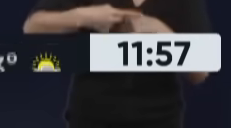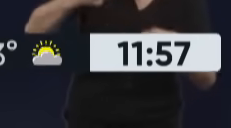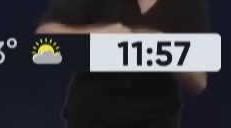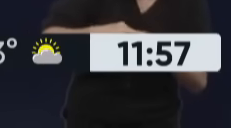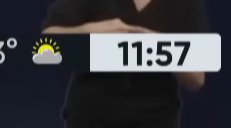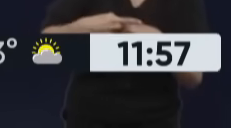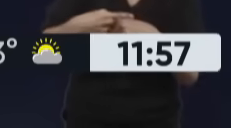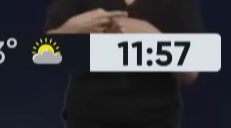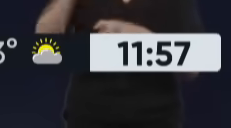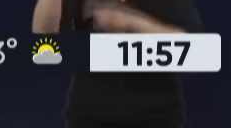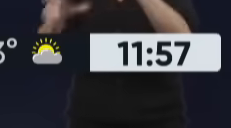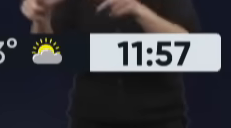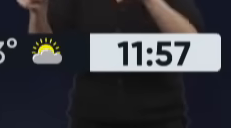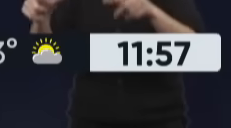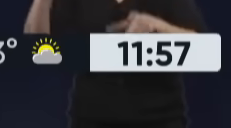política argentina,